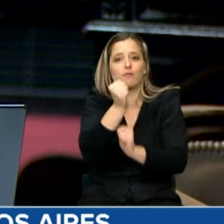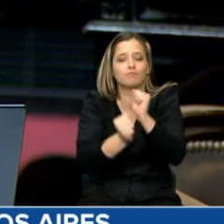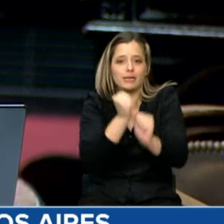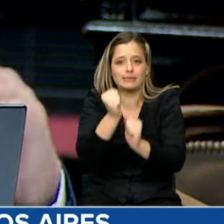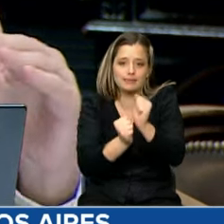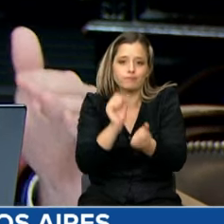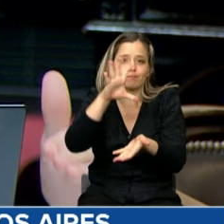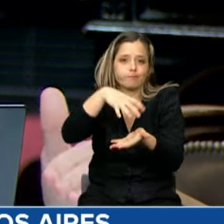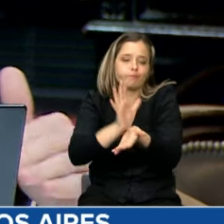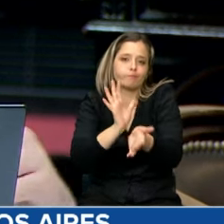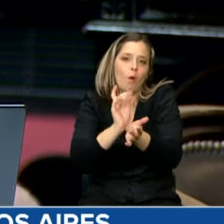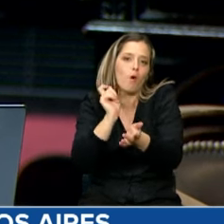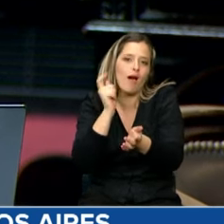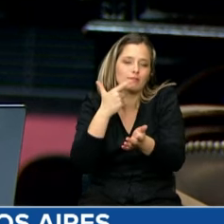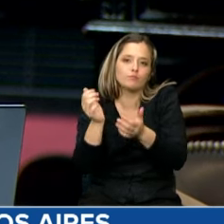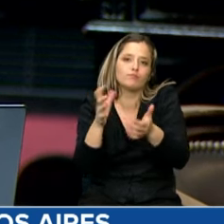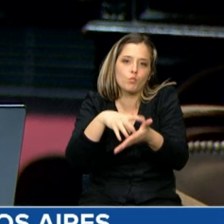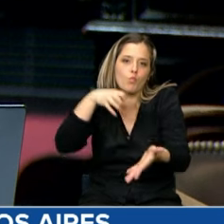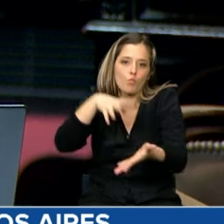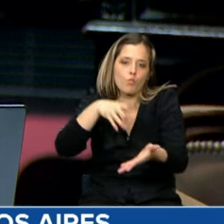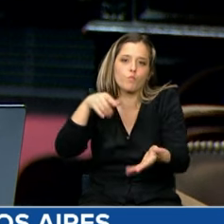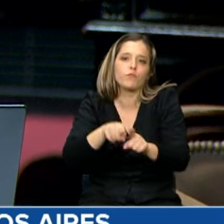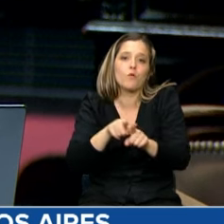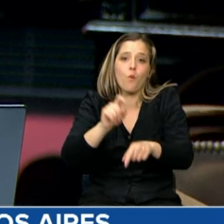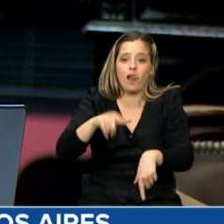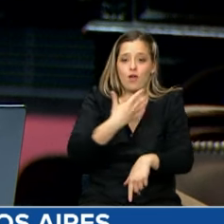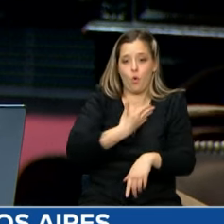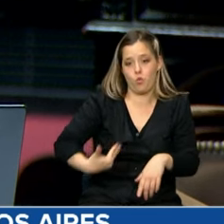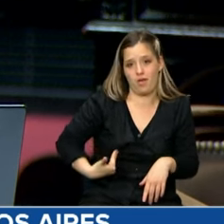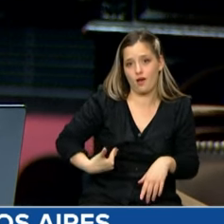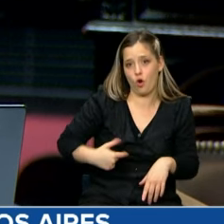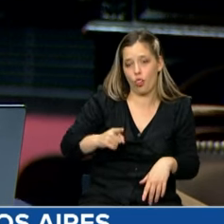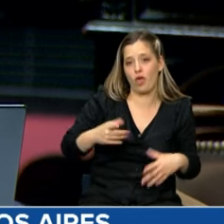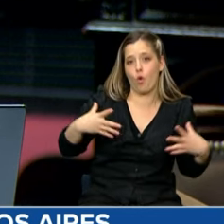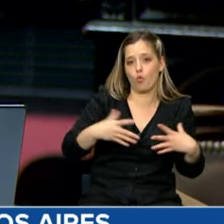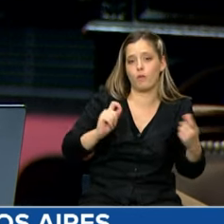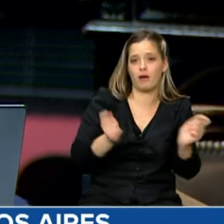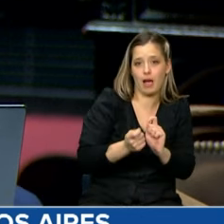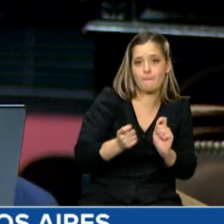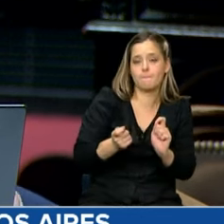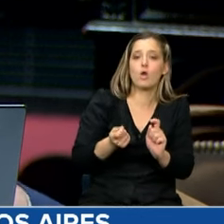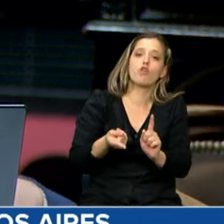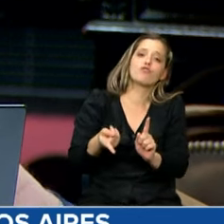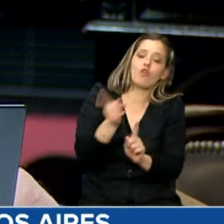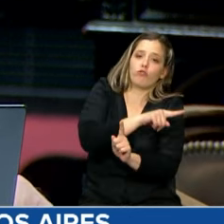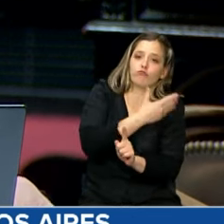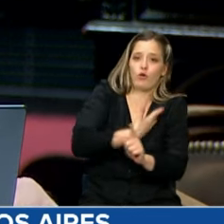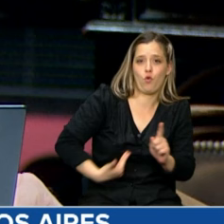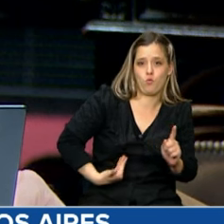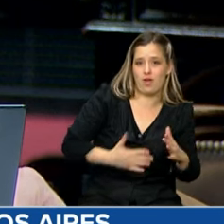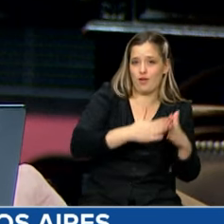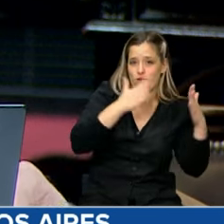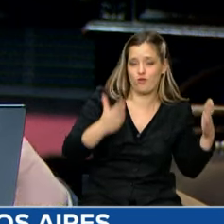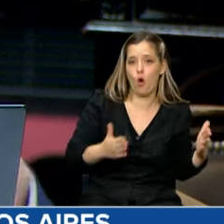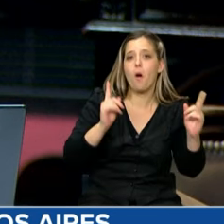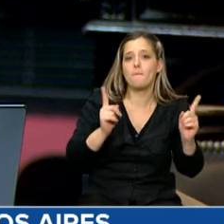la Argentina tanto eh En el gobierno de Juntos por el cambio de cambiemos como en el anterior empezó a a transitar